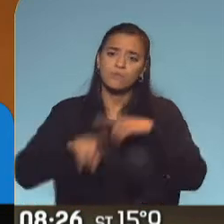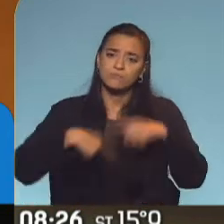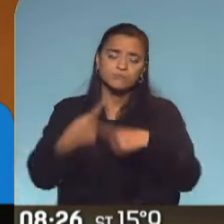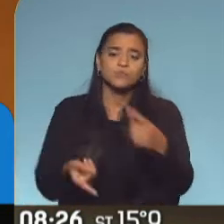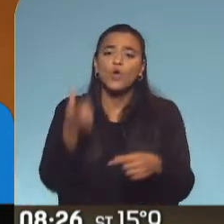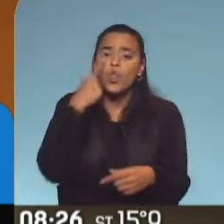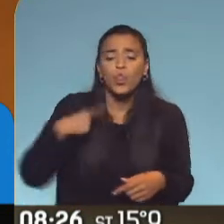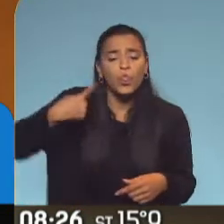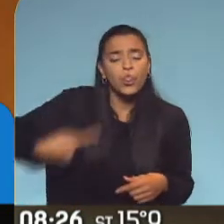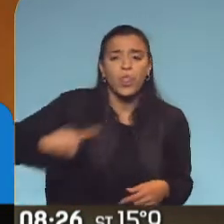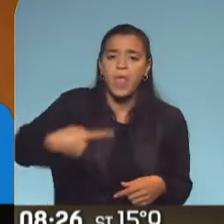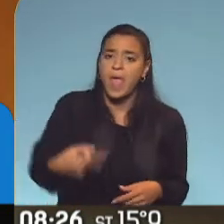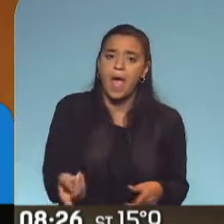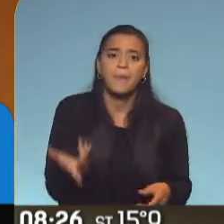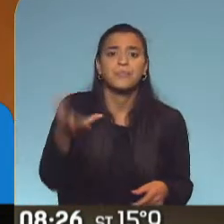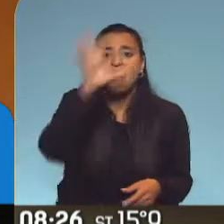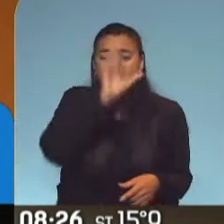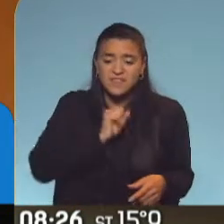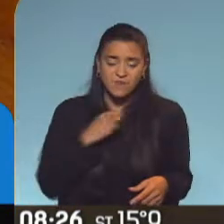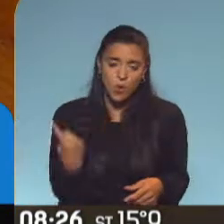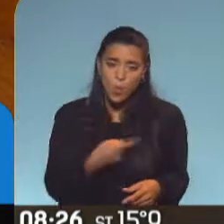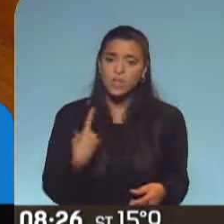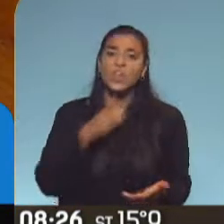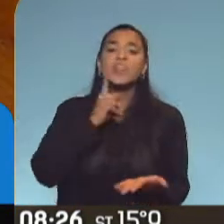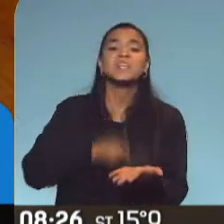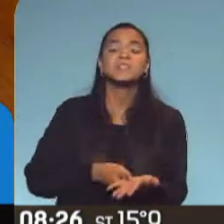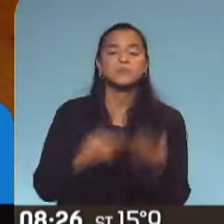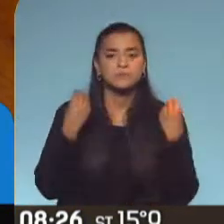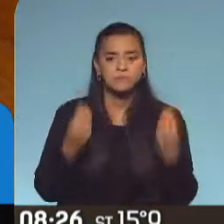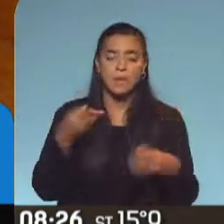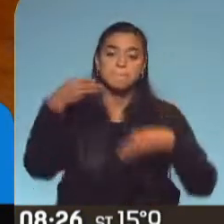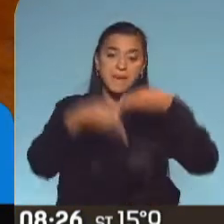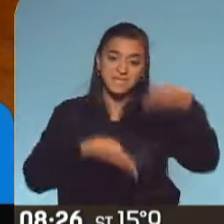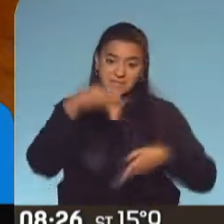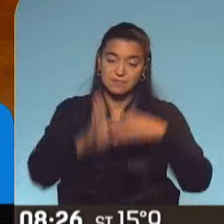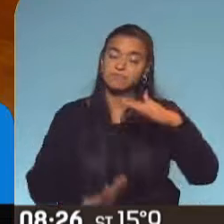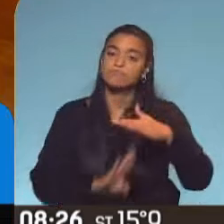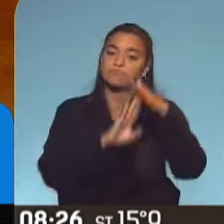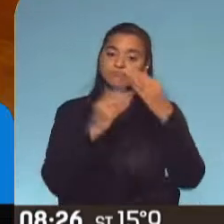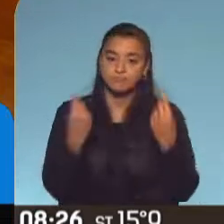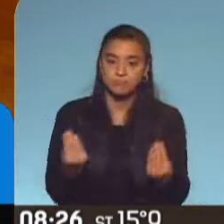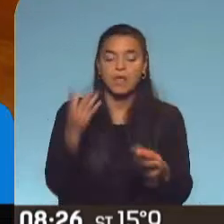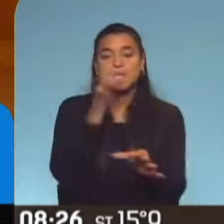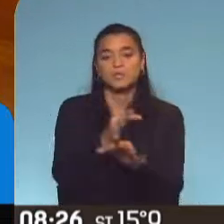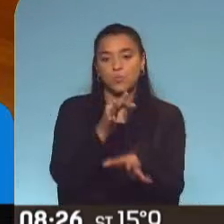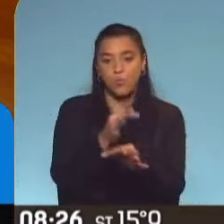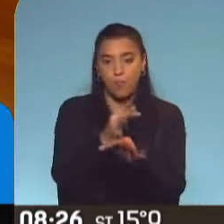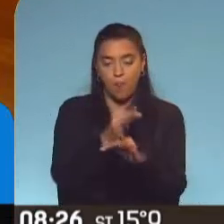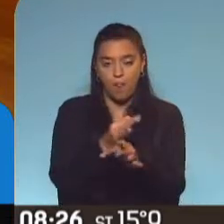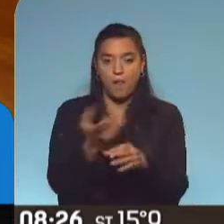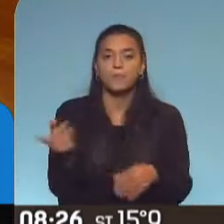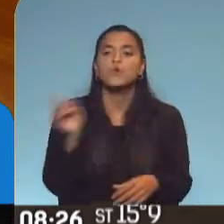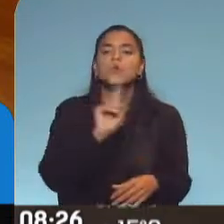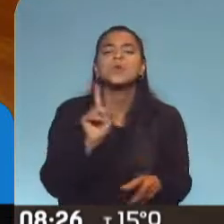día, ¿no? Nuestro desafío, nuestra decisión es priorizar la presencialidad cuidada en la escuela. ¿Eso qué quiere decir? No es